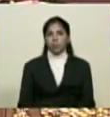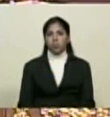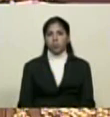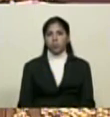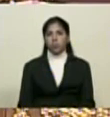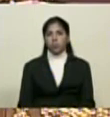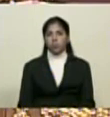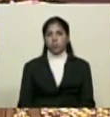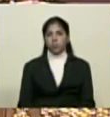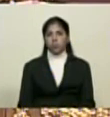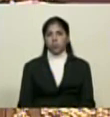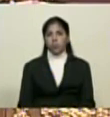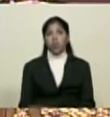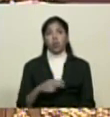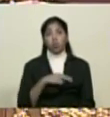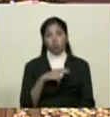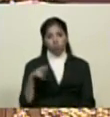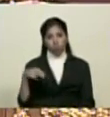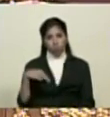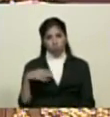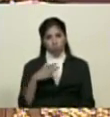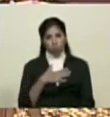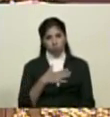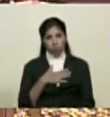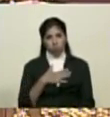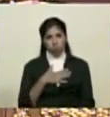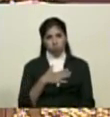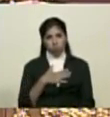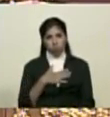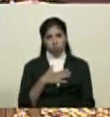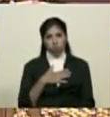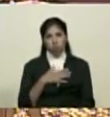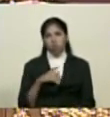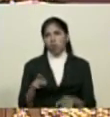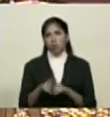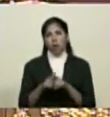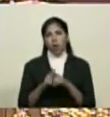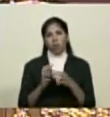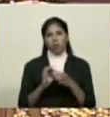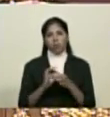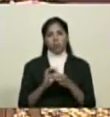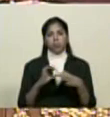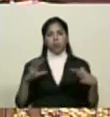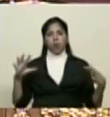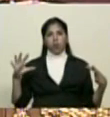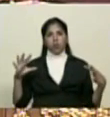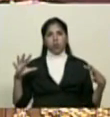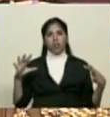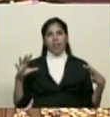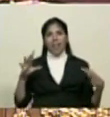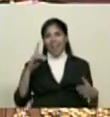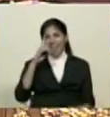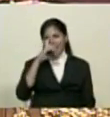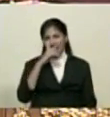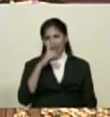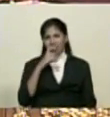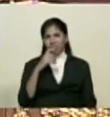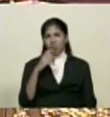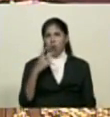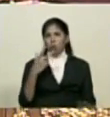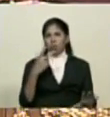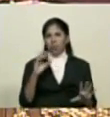tenemos que guardar distancia de lo que ocurrió aquí en los años 60, 70, 80 y 90, en materias como